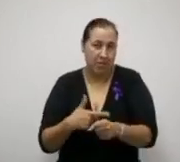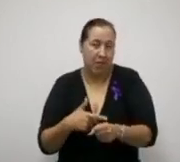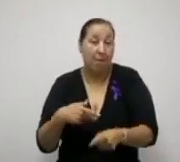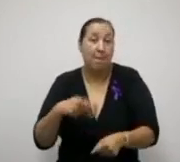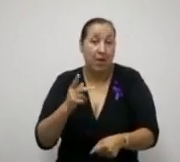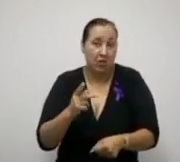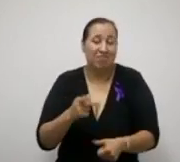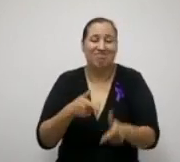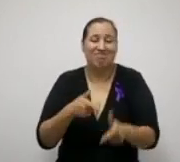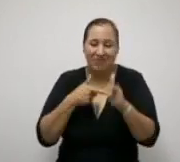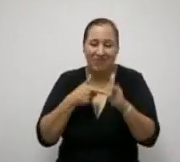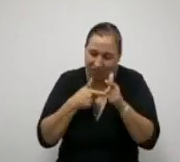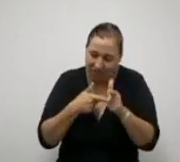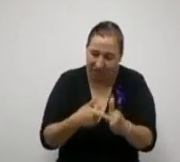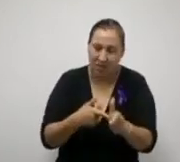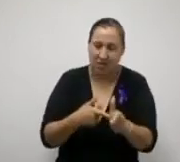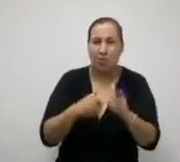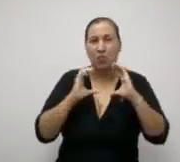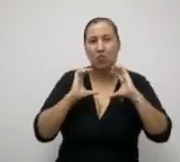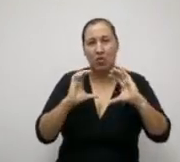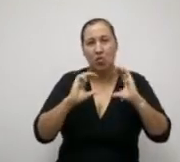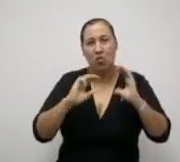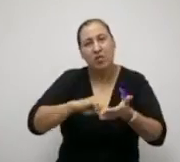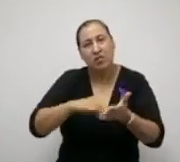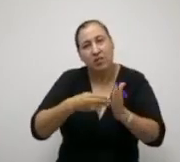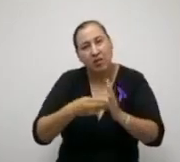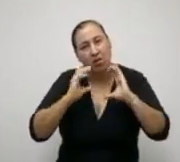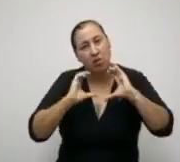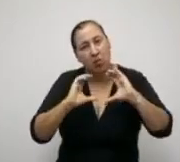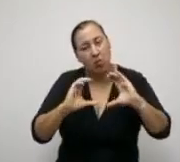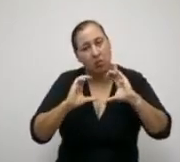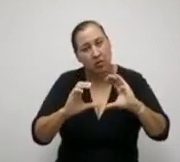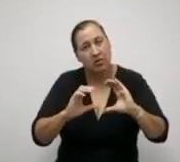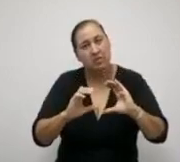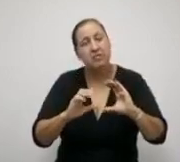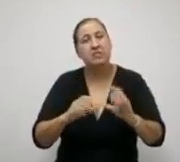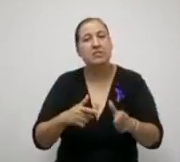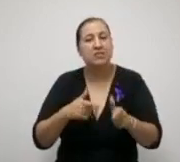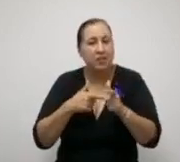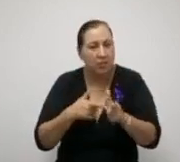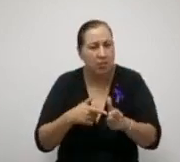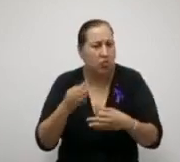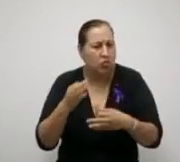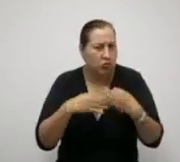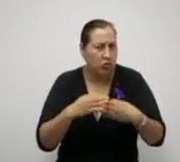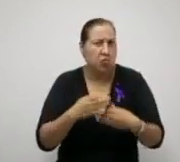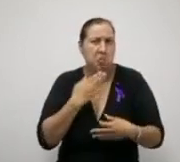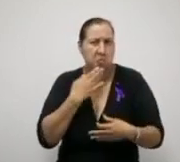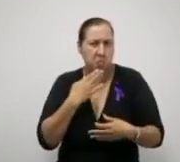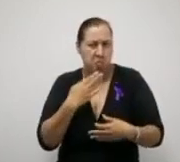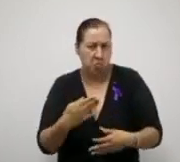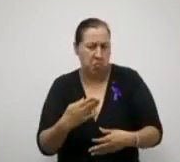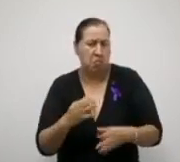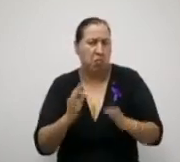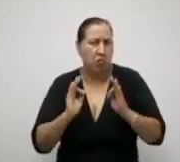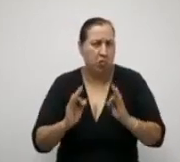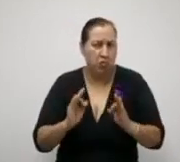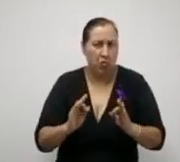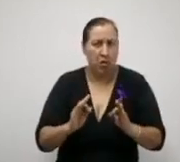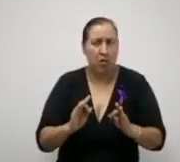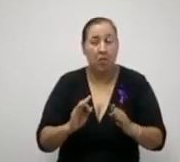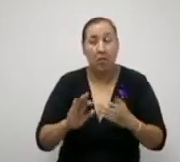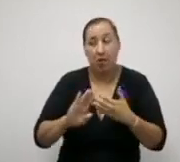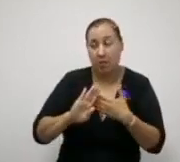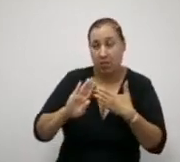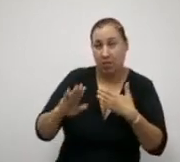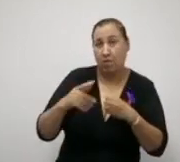insisto, sigamos con las medidas de mitigación que ya conocemos, continuemos usando estas herramientas para poder aplicarlas y